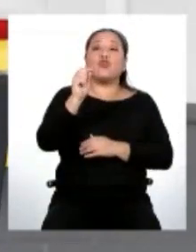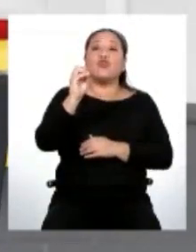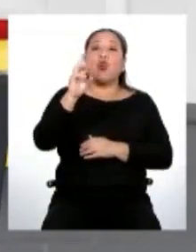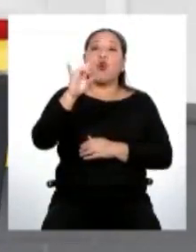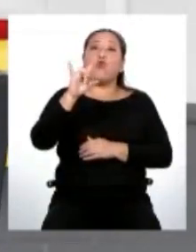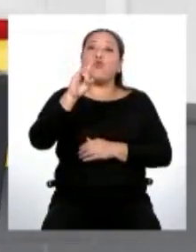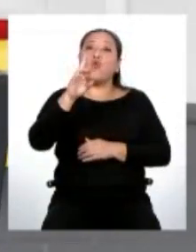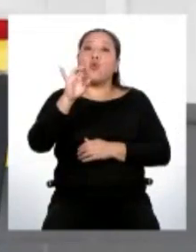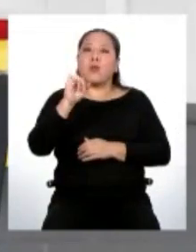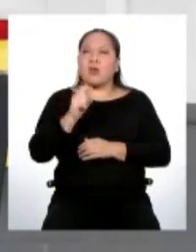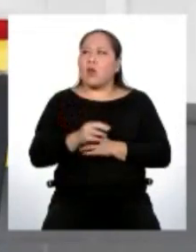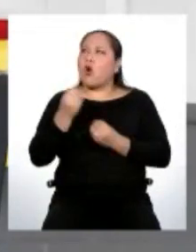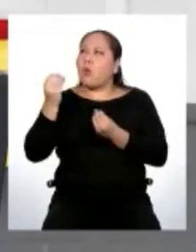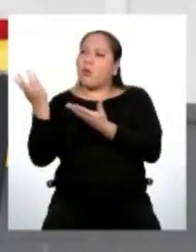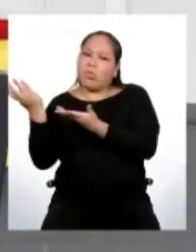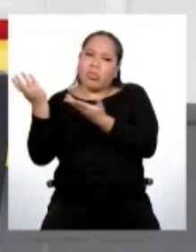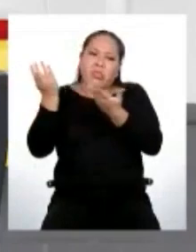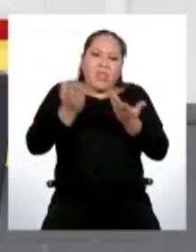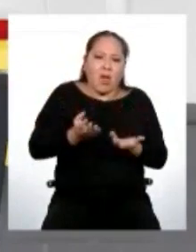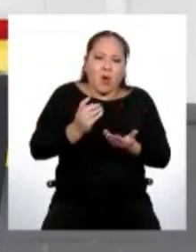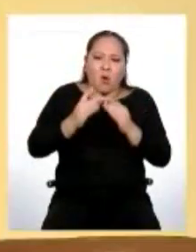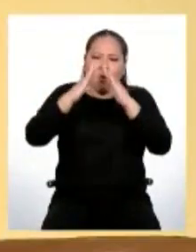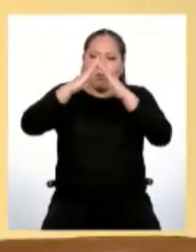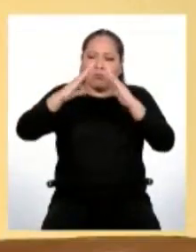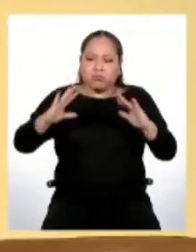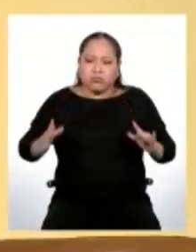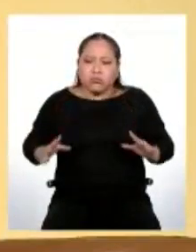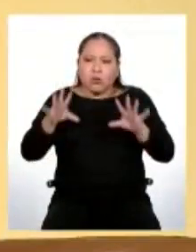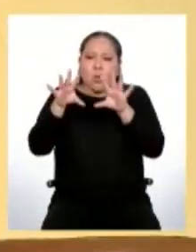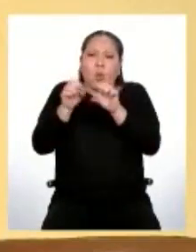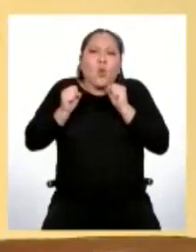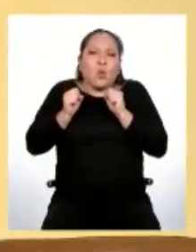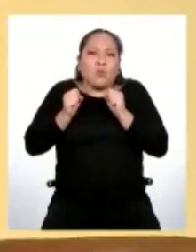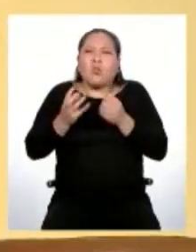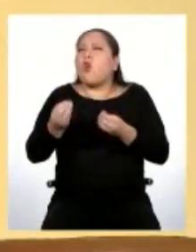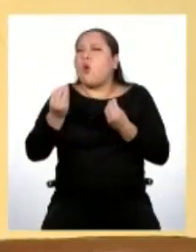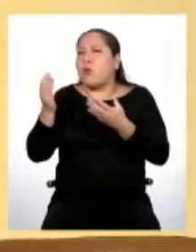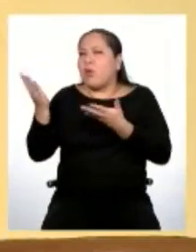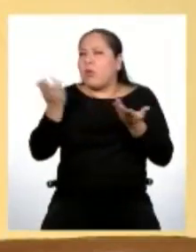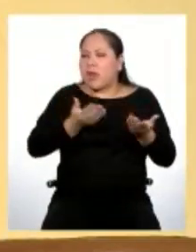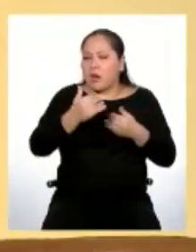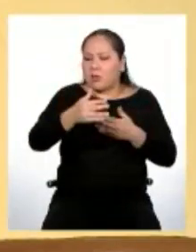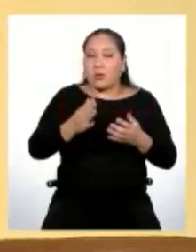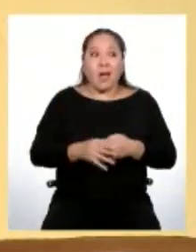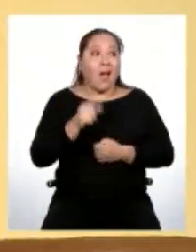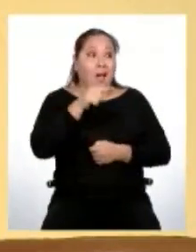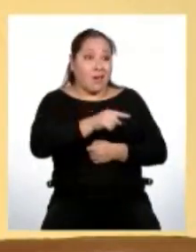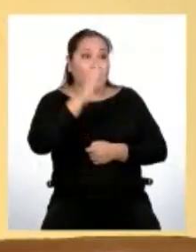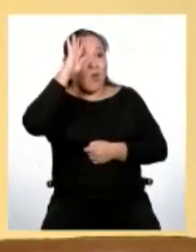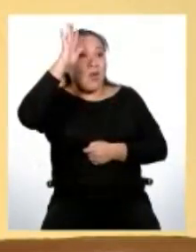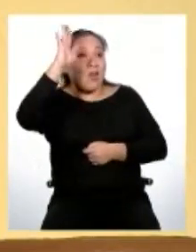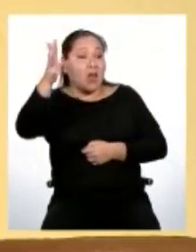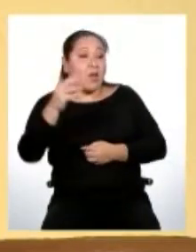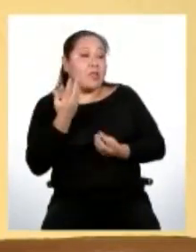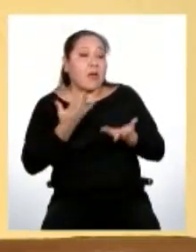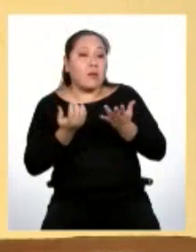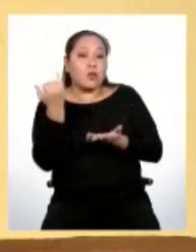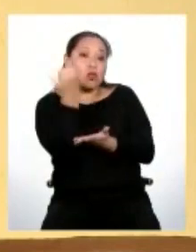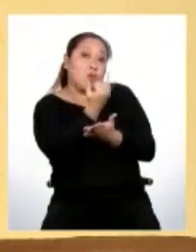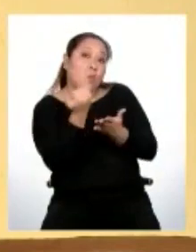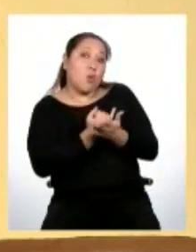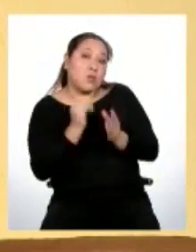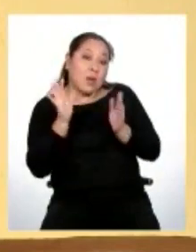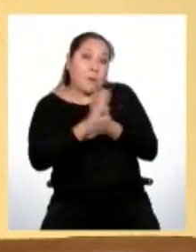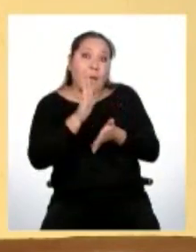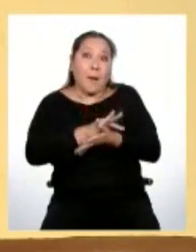traer todo un nevado hasta mi escenario? Ahí debe entrar tu creatividad como escenógrafo. Podrías representar tu nevado dibujándolo en un